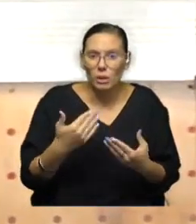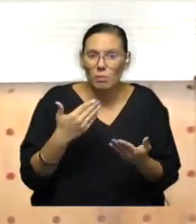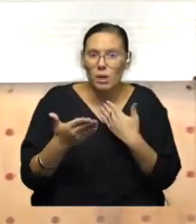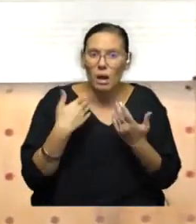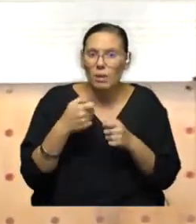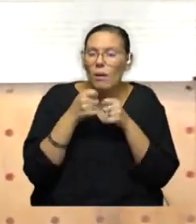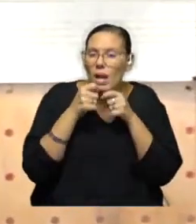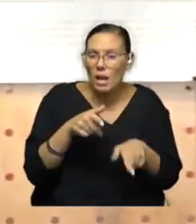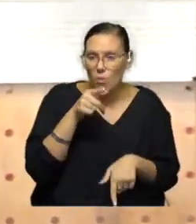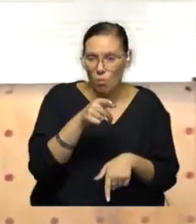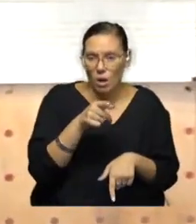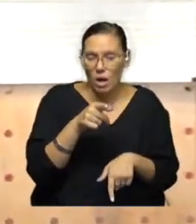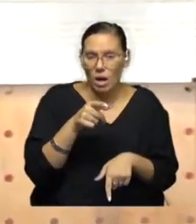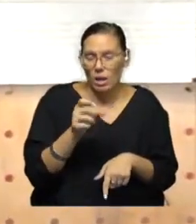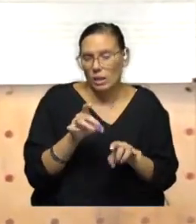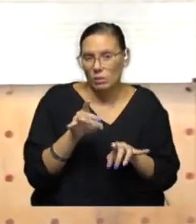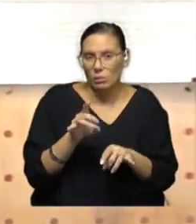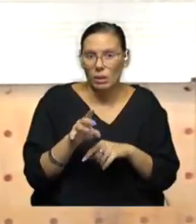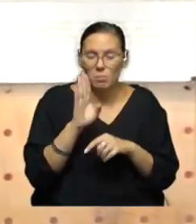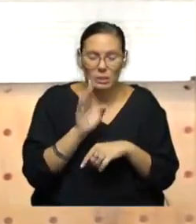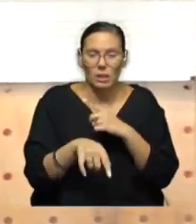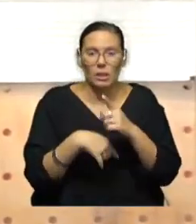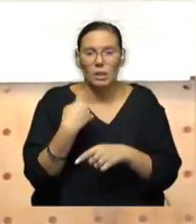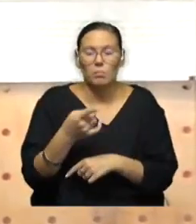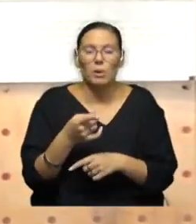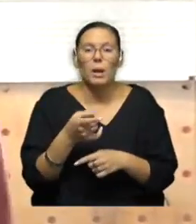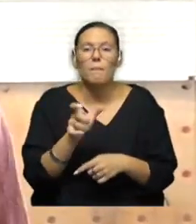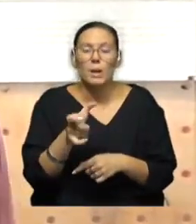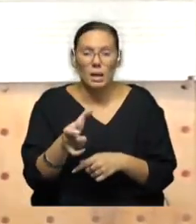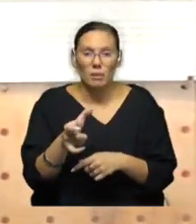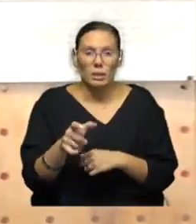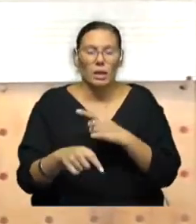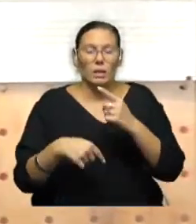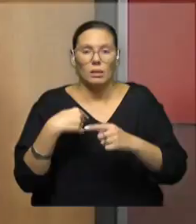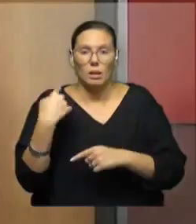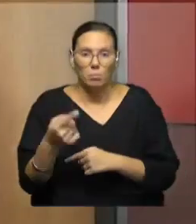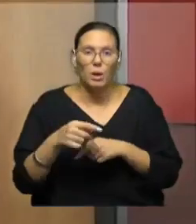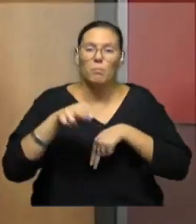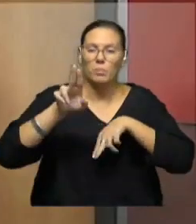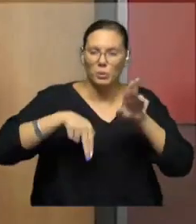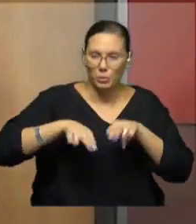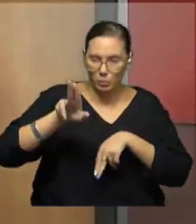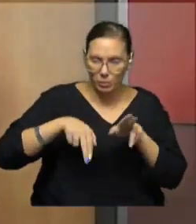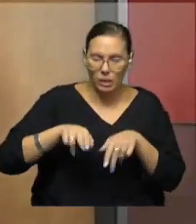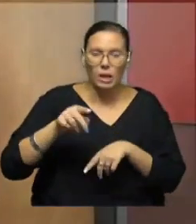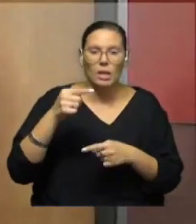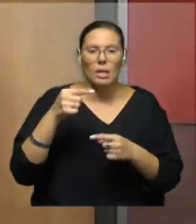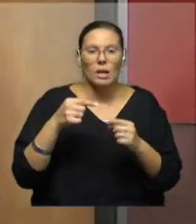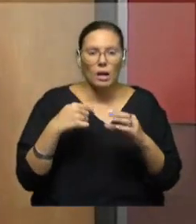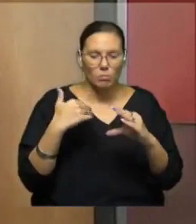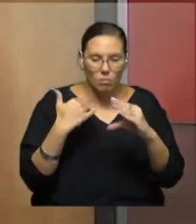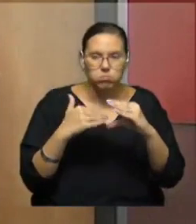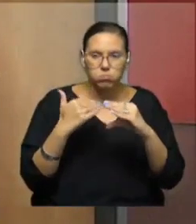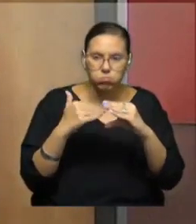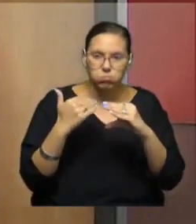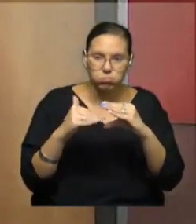lengua materna, y a partir de ahí después viene la palabra y después viene la pintura. Entonces hay como varias capas que se